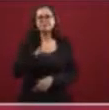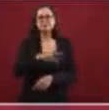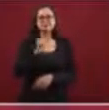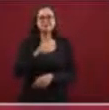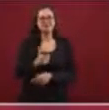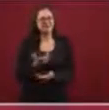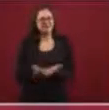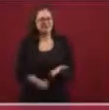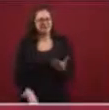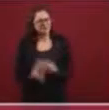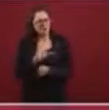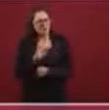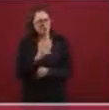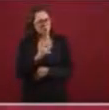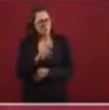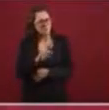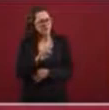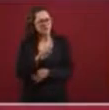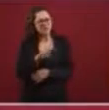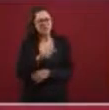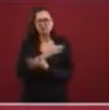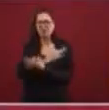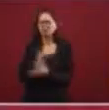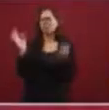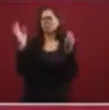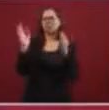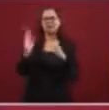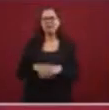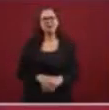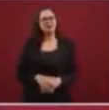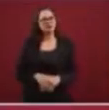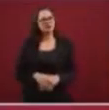Coparmex, imagínense.